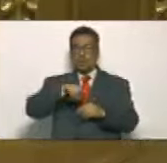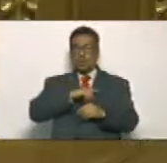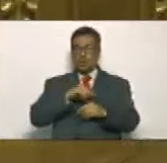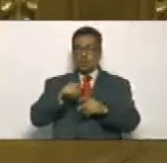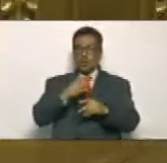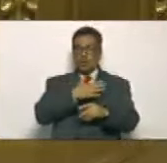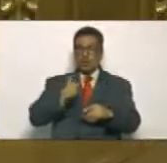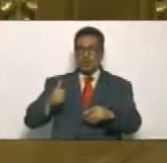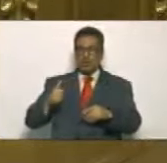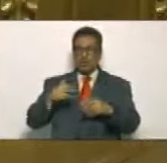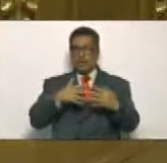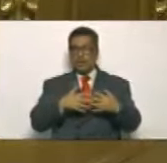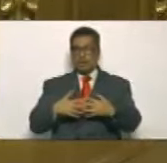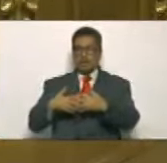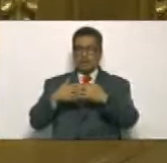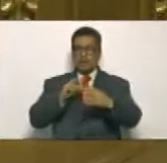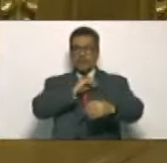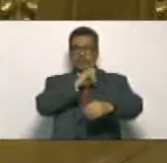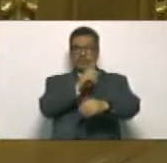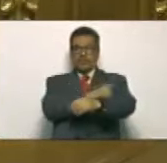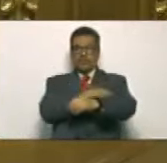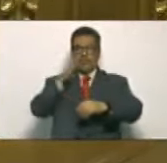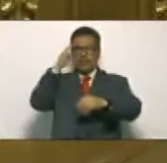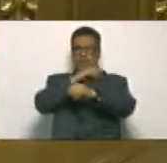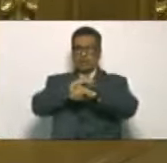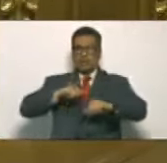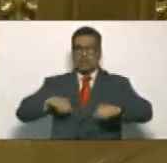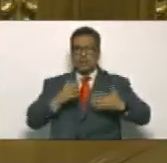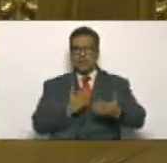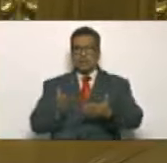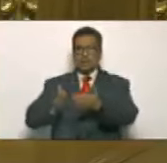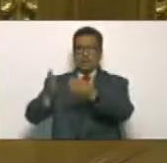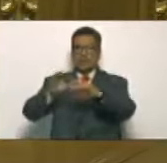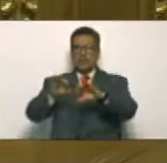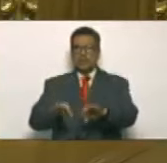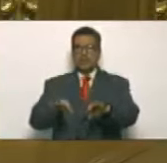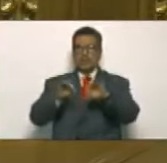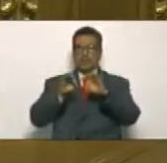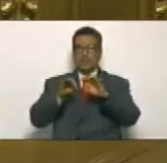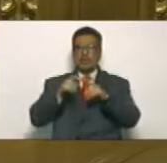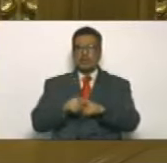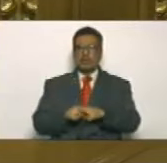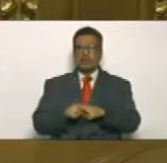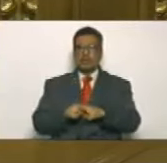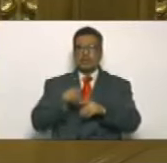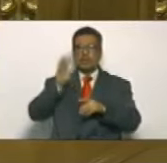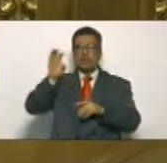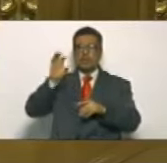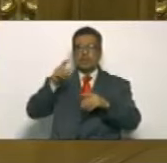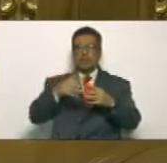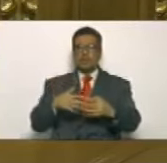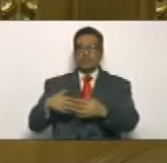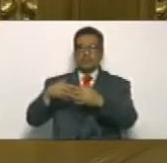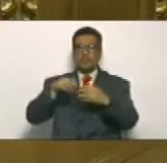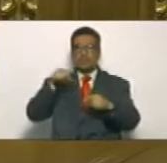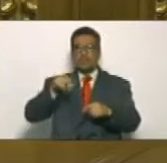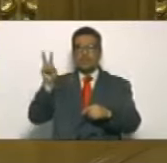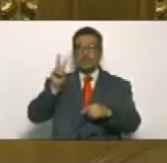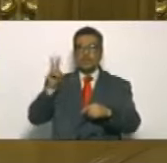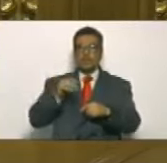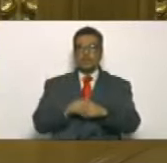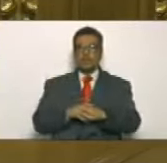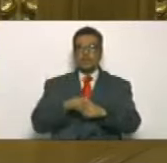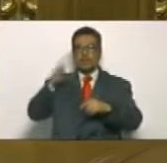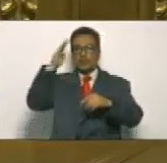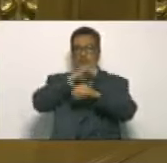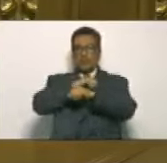imperio tener una Fuerza Armada al servicio de los intereses del imperio? Pues en Venezuela hay